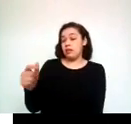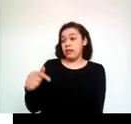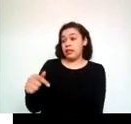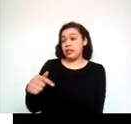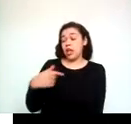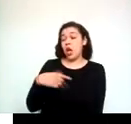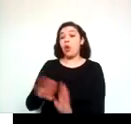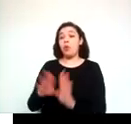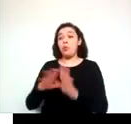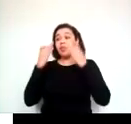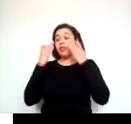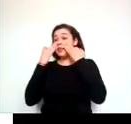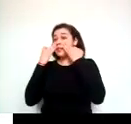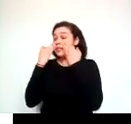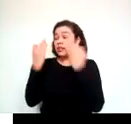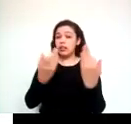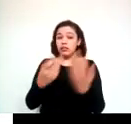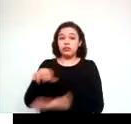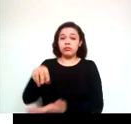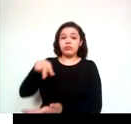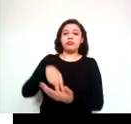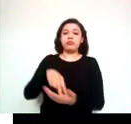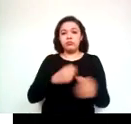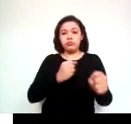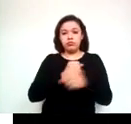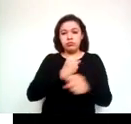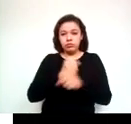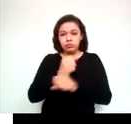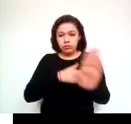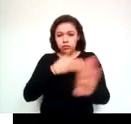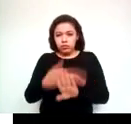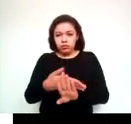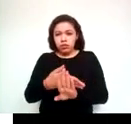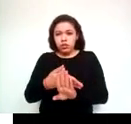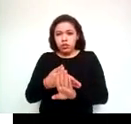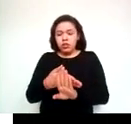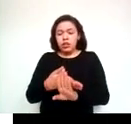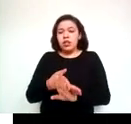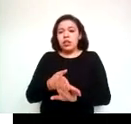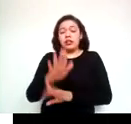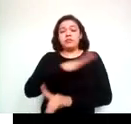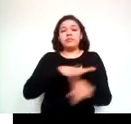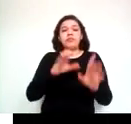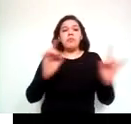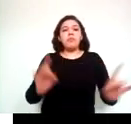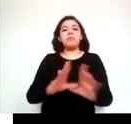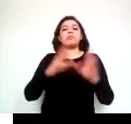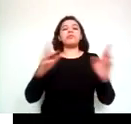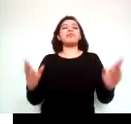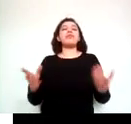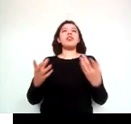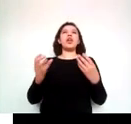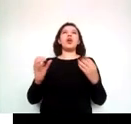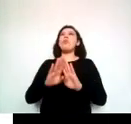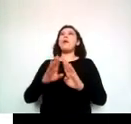es testigo de algún acto de violencia laboral o de una circunstancia en cuanto a los factores de riesgo psicosocial que no sea adecuada y que